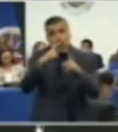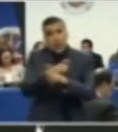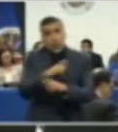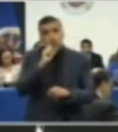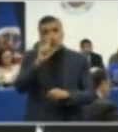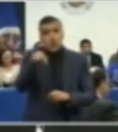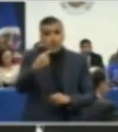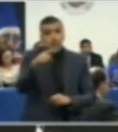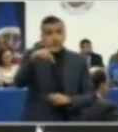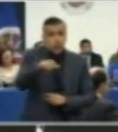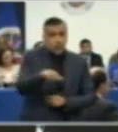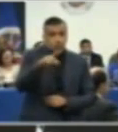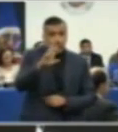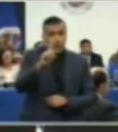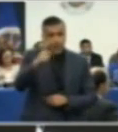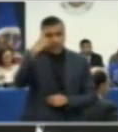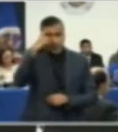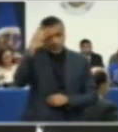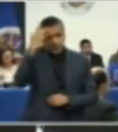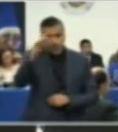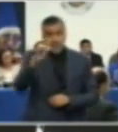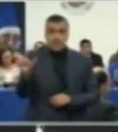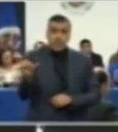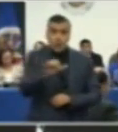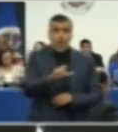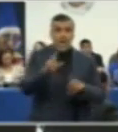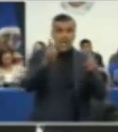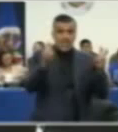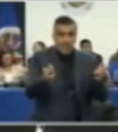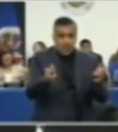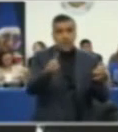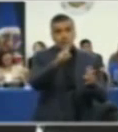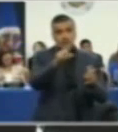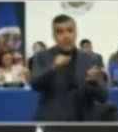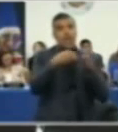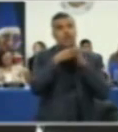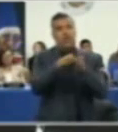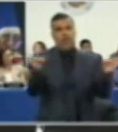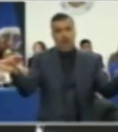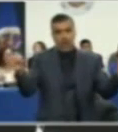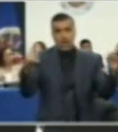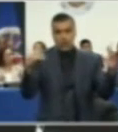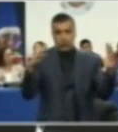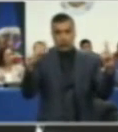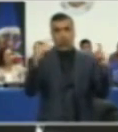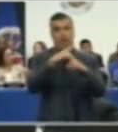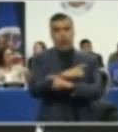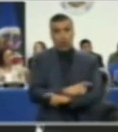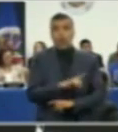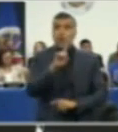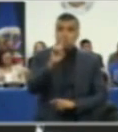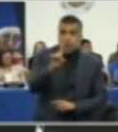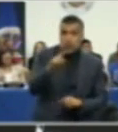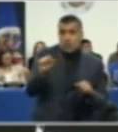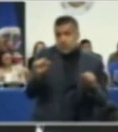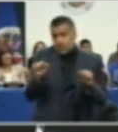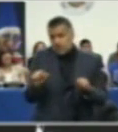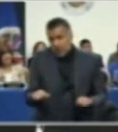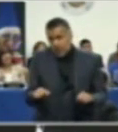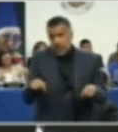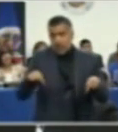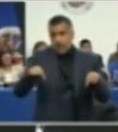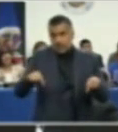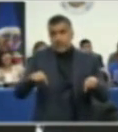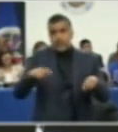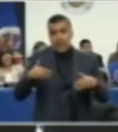las personas con discapacidad mental e intelectual, sino el tema de las personas con discapacidad en general. Pero se puede, en este caso